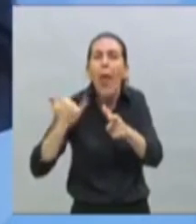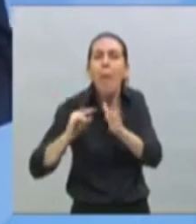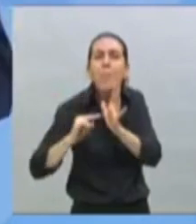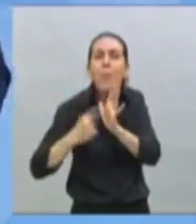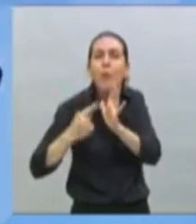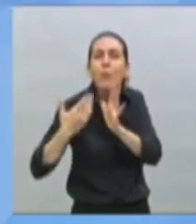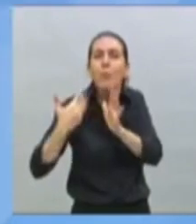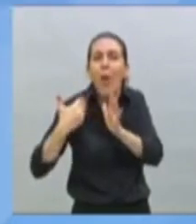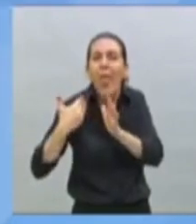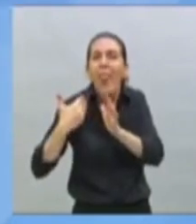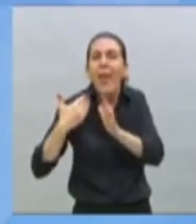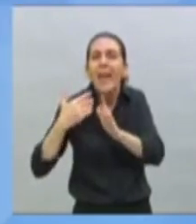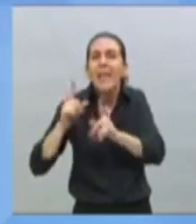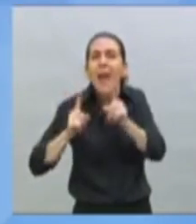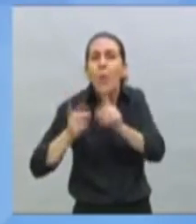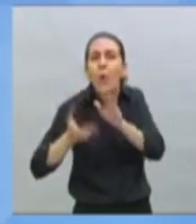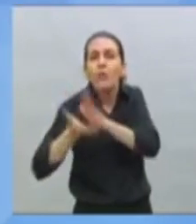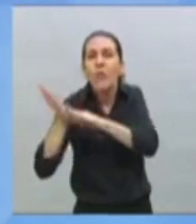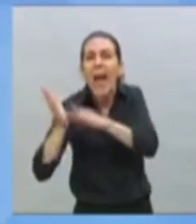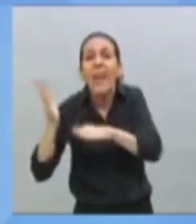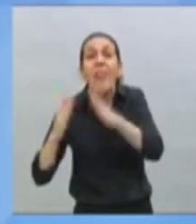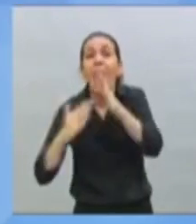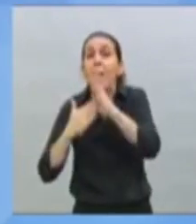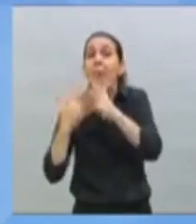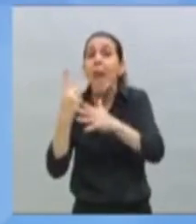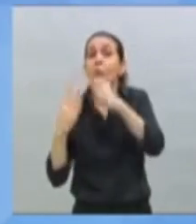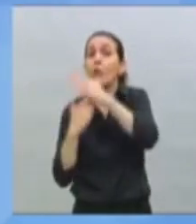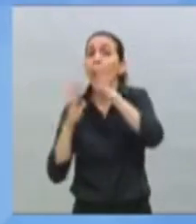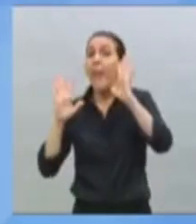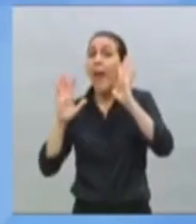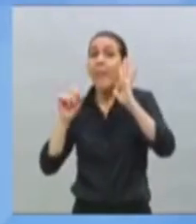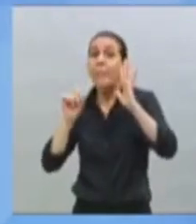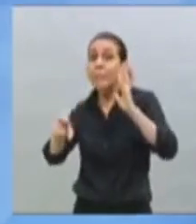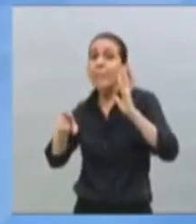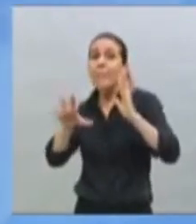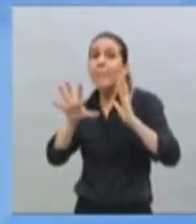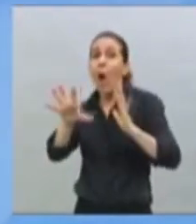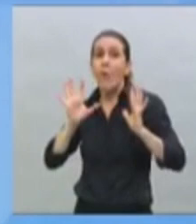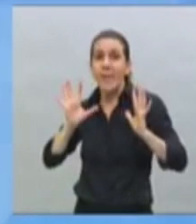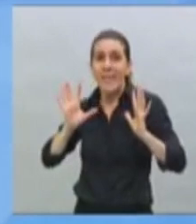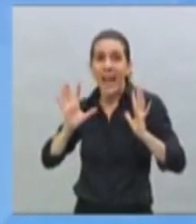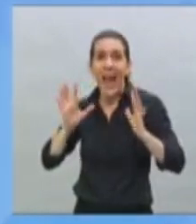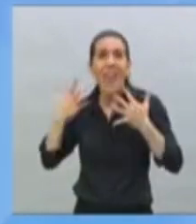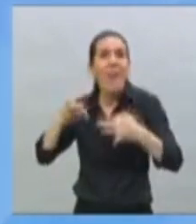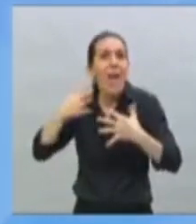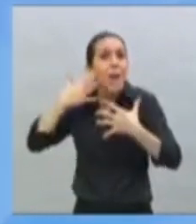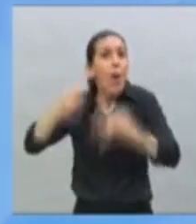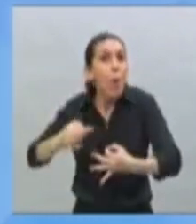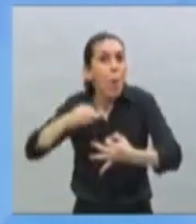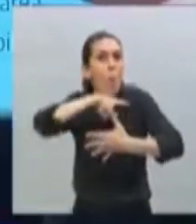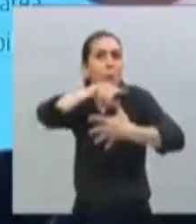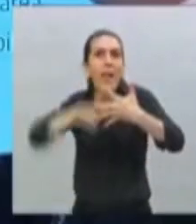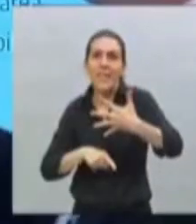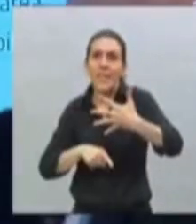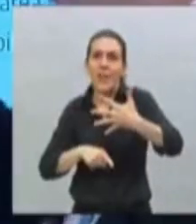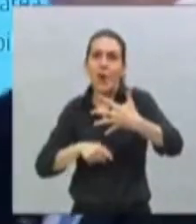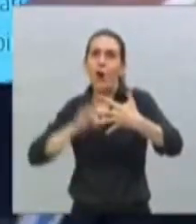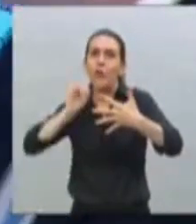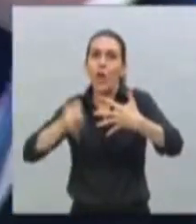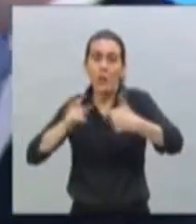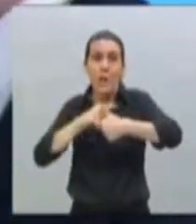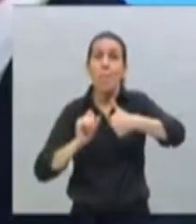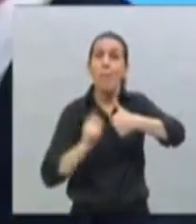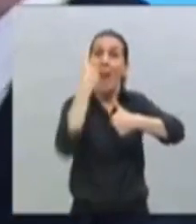está en manos de las autoridades provinciales. Para eso tienen que cumplir 5 requisitos. El primer